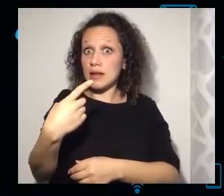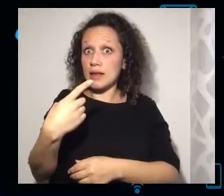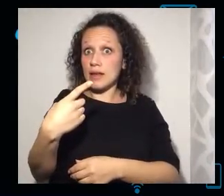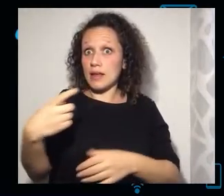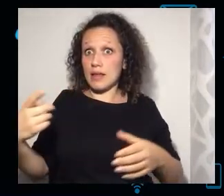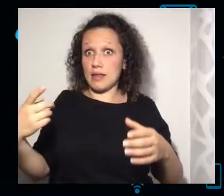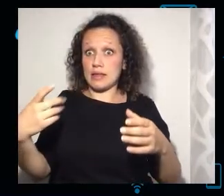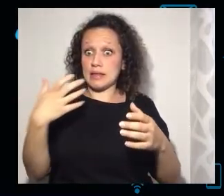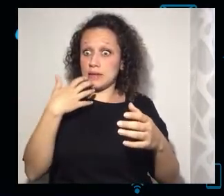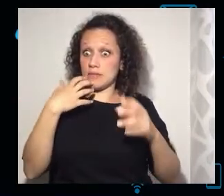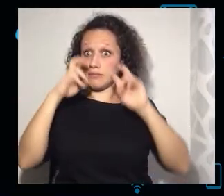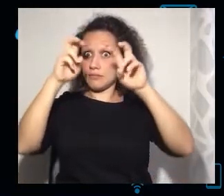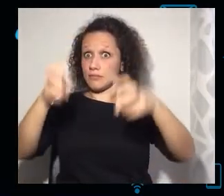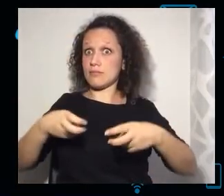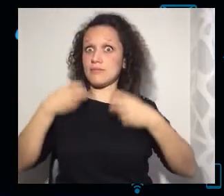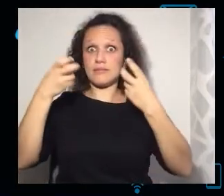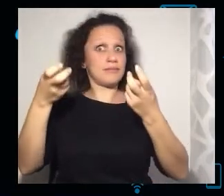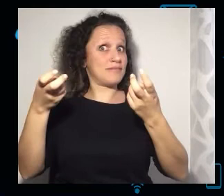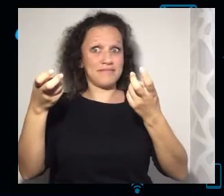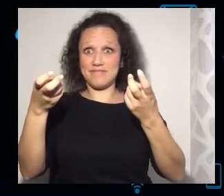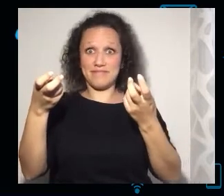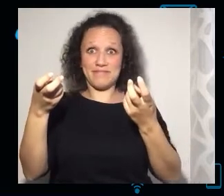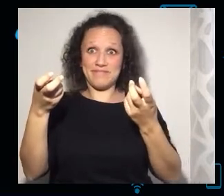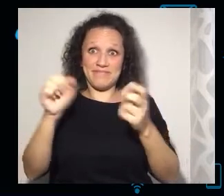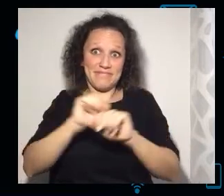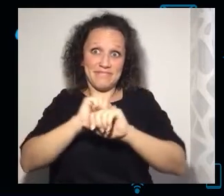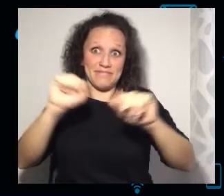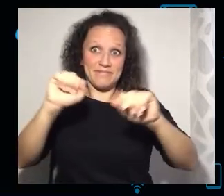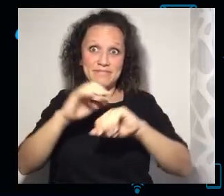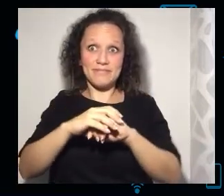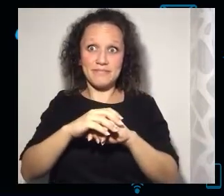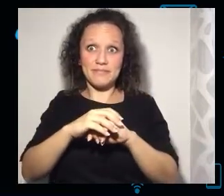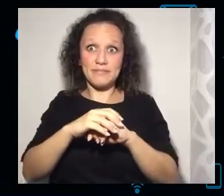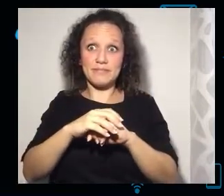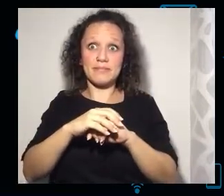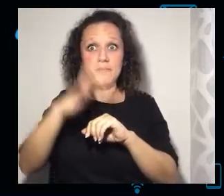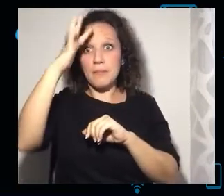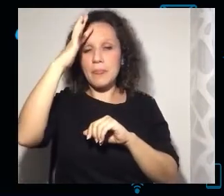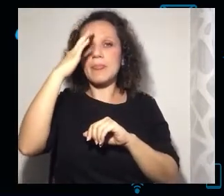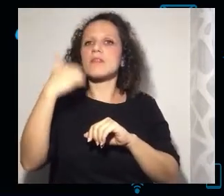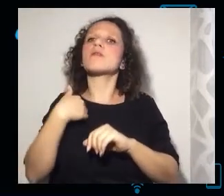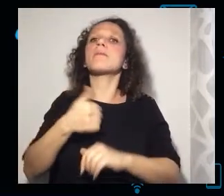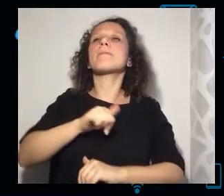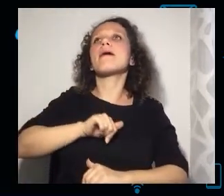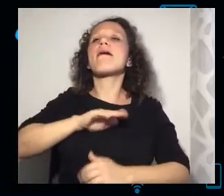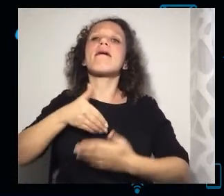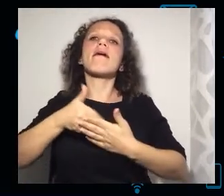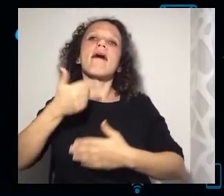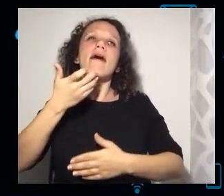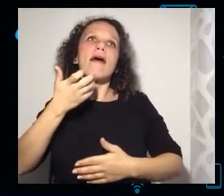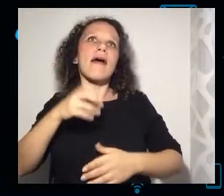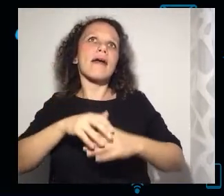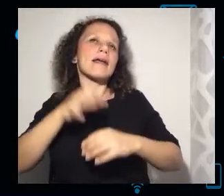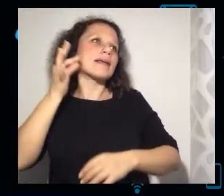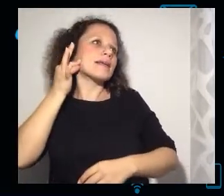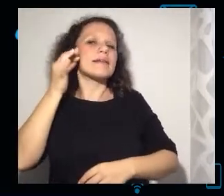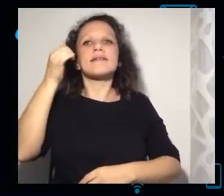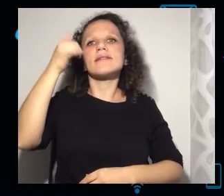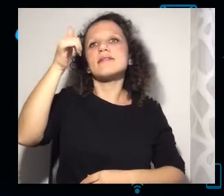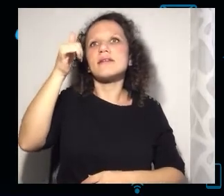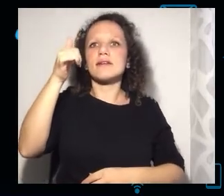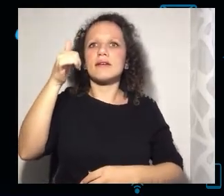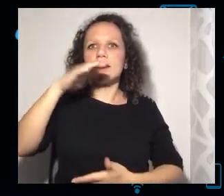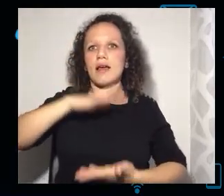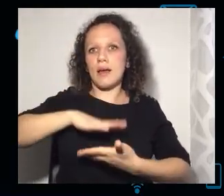sino la actualizamos y que por lo tanto si simplemente esperamos que el niño o la niña hayan aprendido la competencia digital en el colegio y con eso ya van